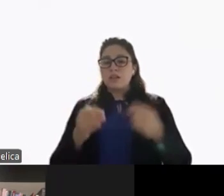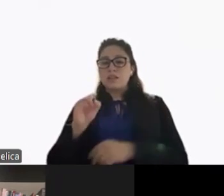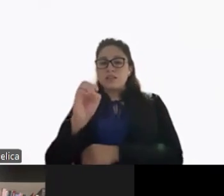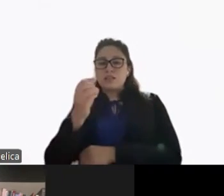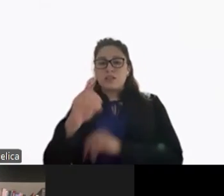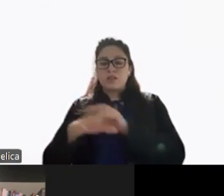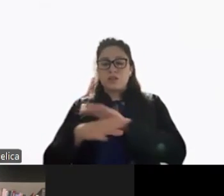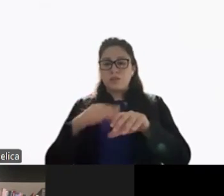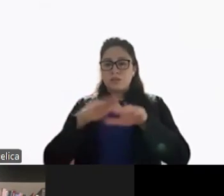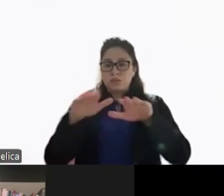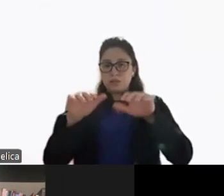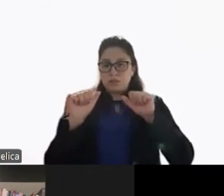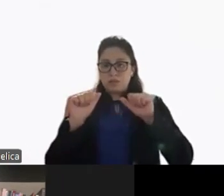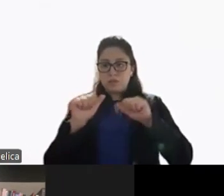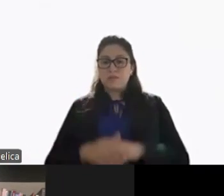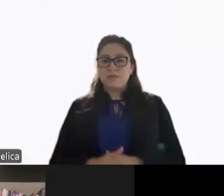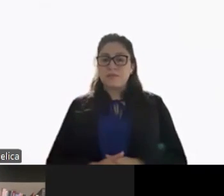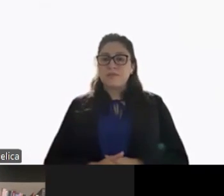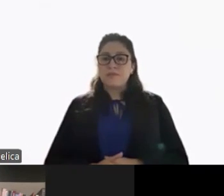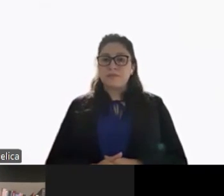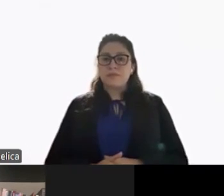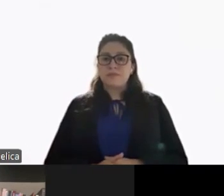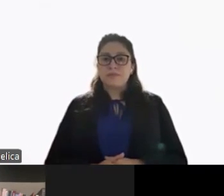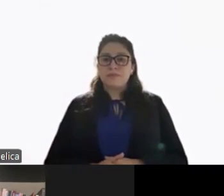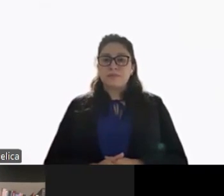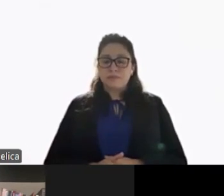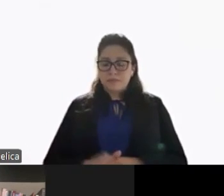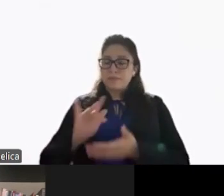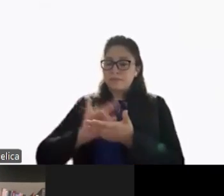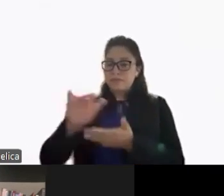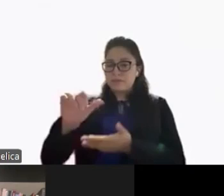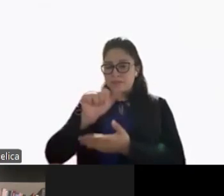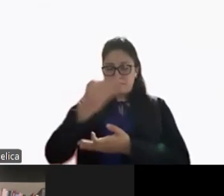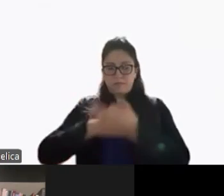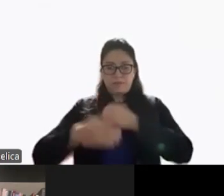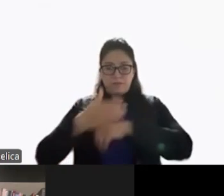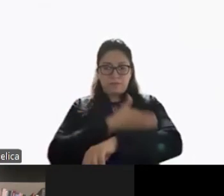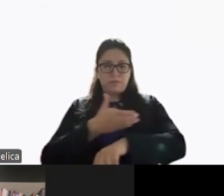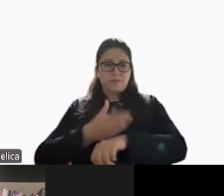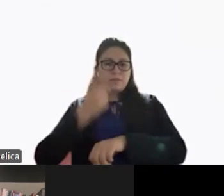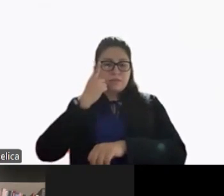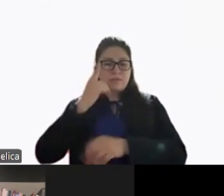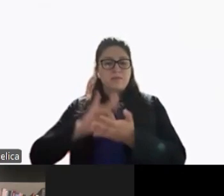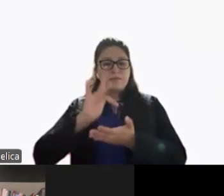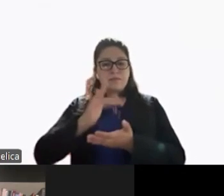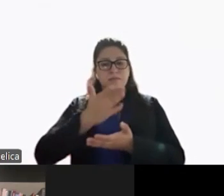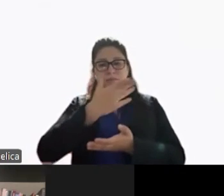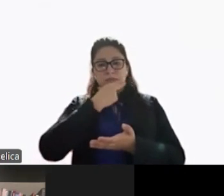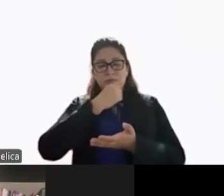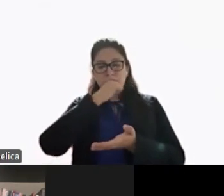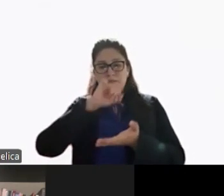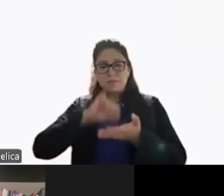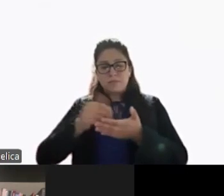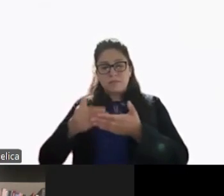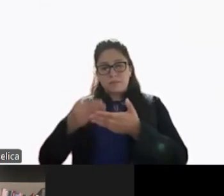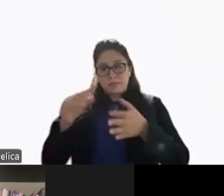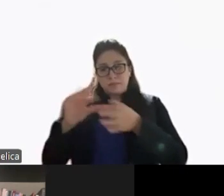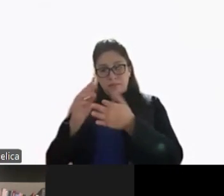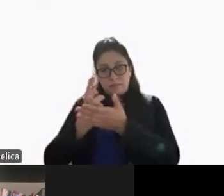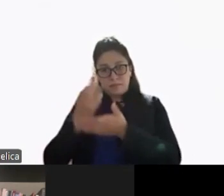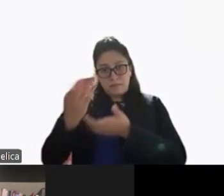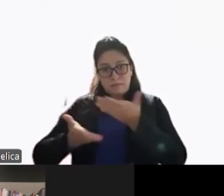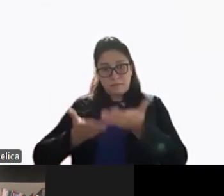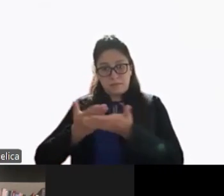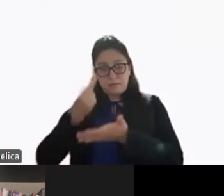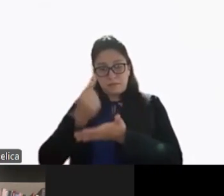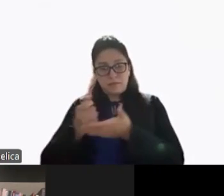abstenciones. Muchas gracias, diputadas, diputados. Gracias, diputado secretario. En virtud de lo expuesto, turnes el presente asunto a la mesa